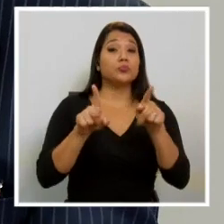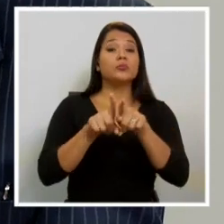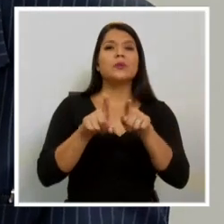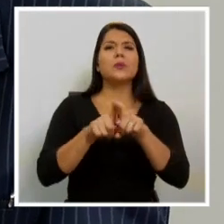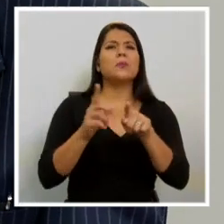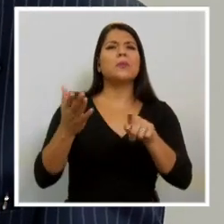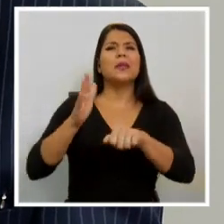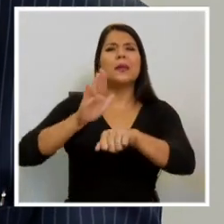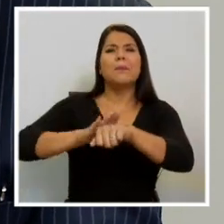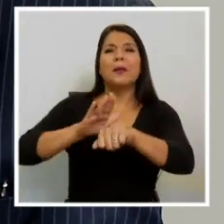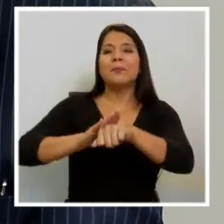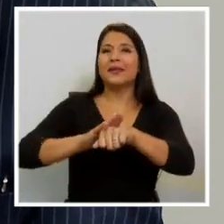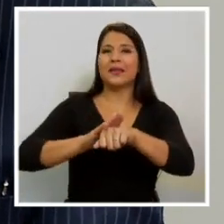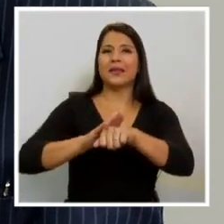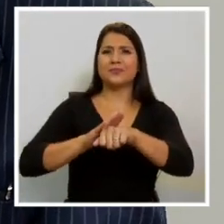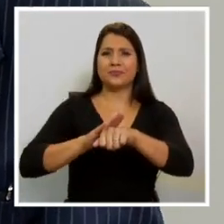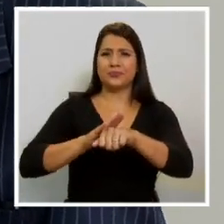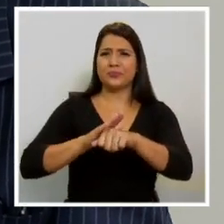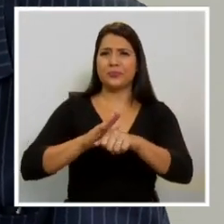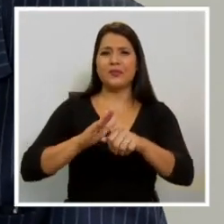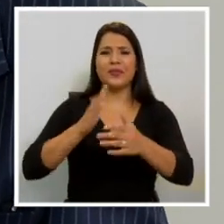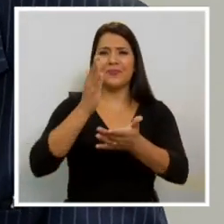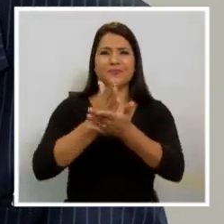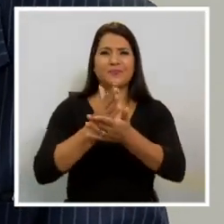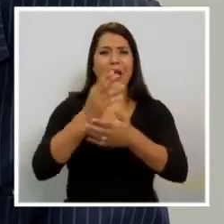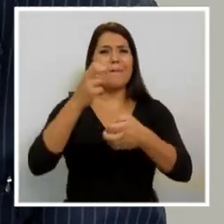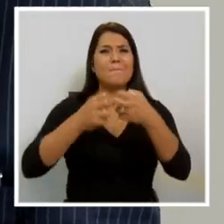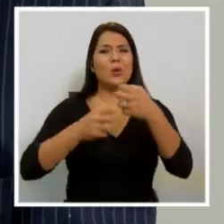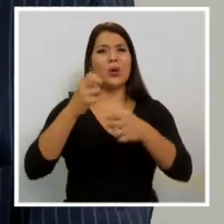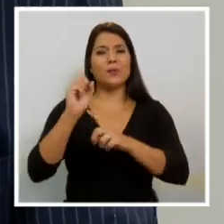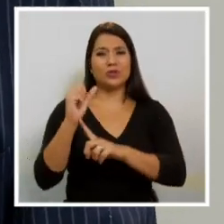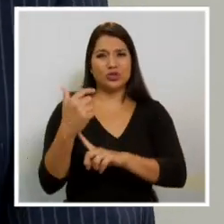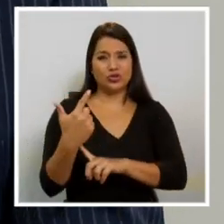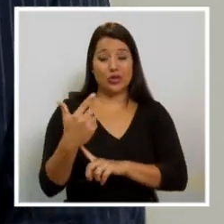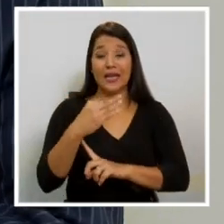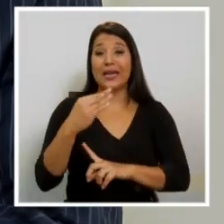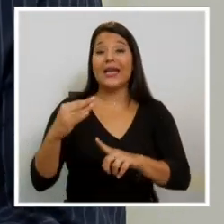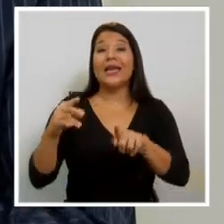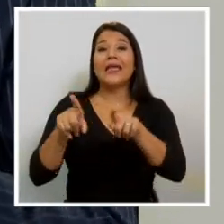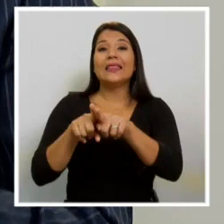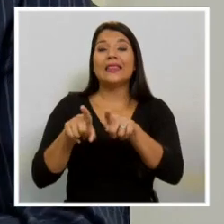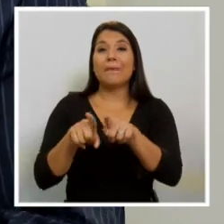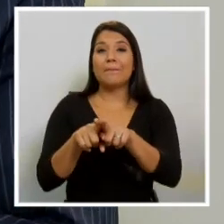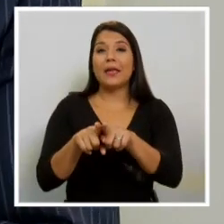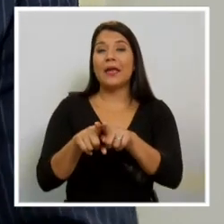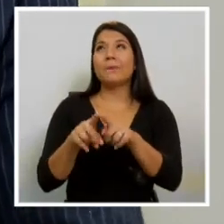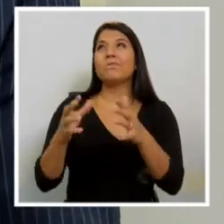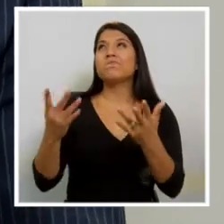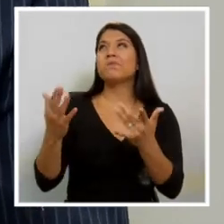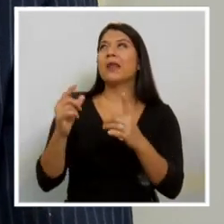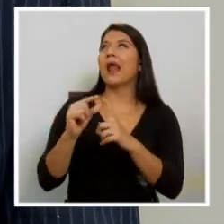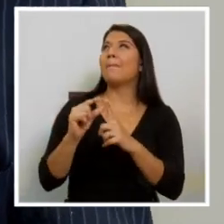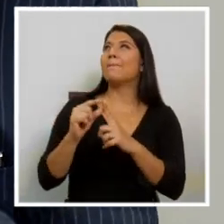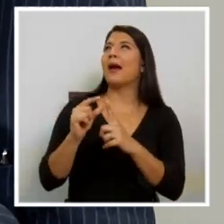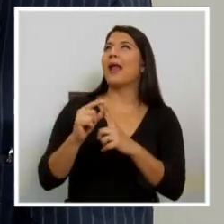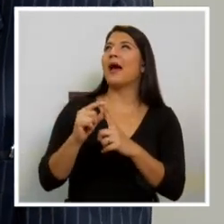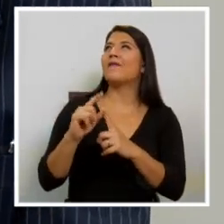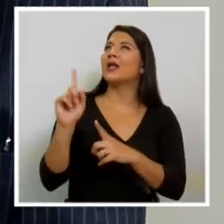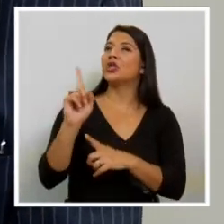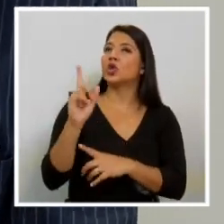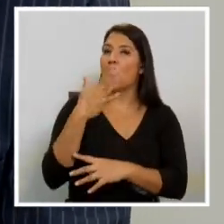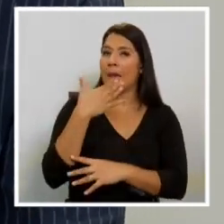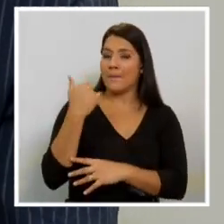una radicalización de la conflictividad social y la palabra no es la mejor,